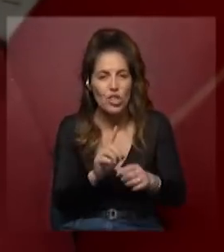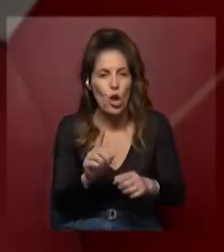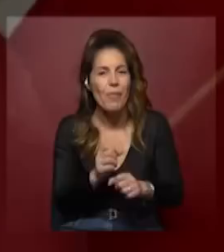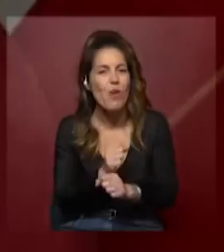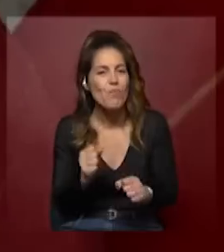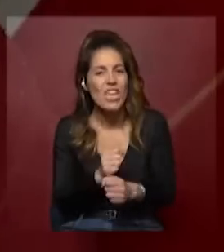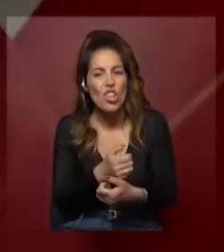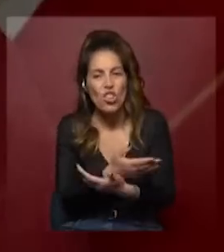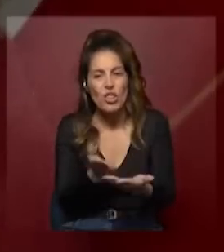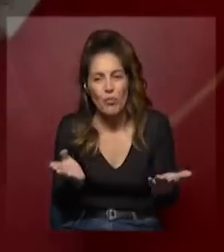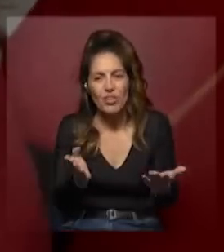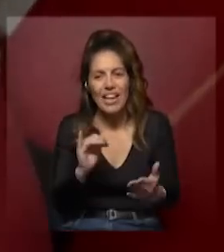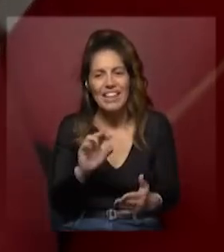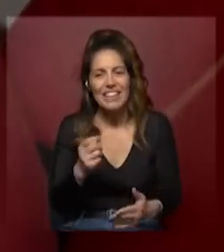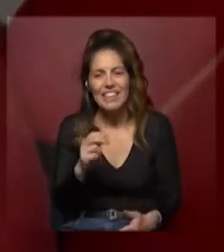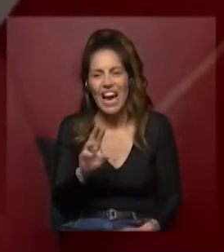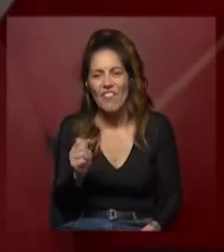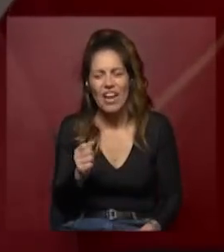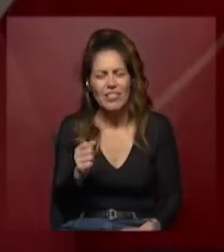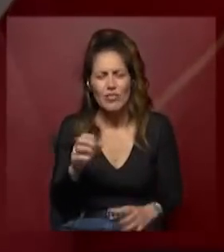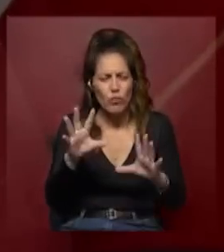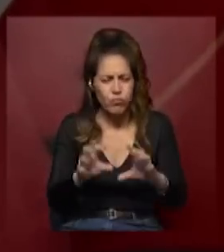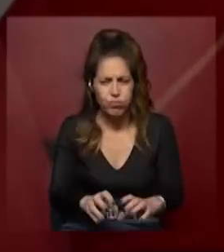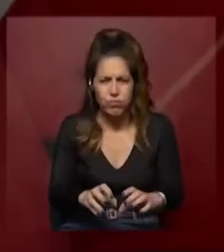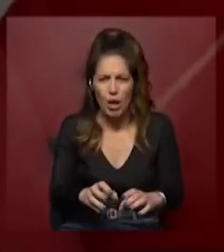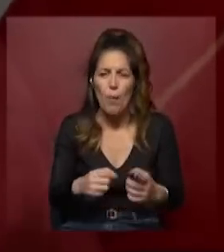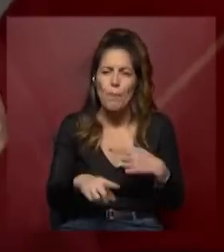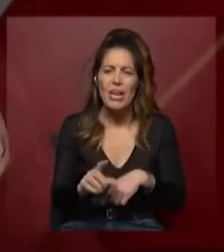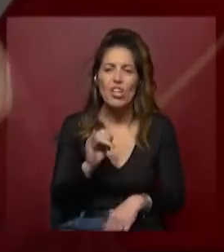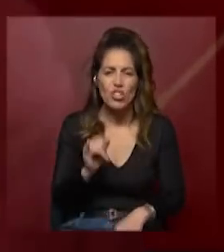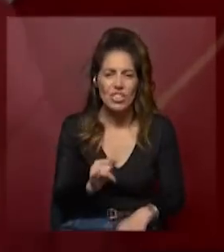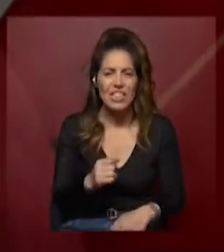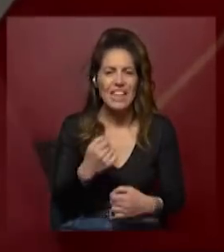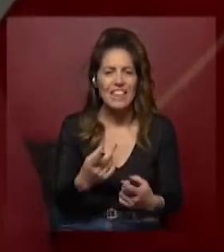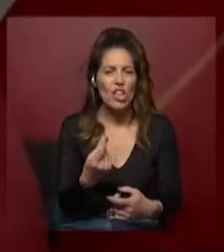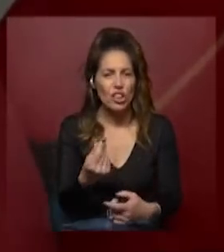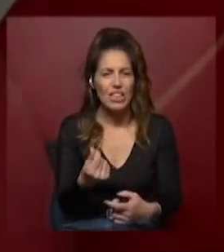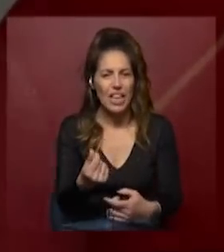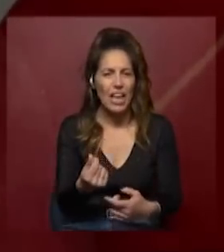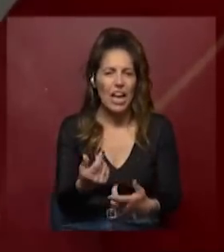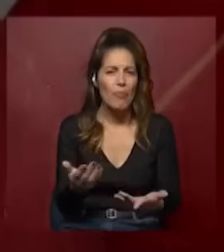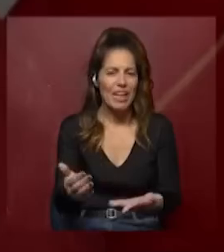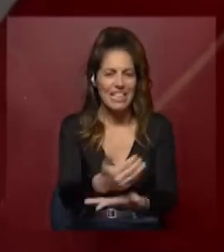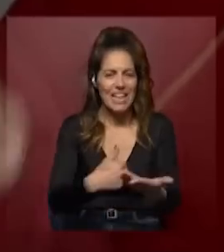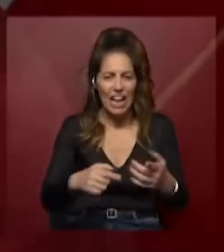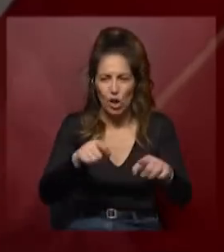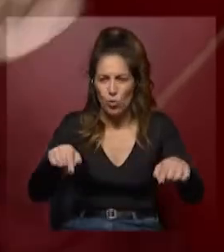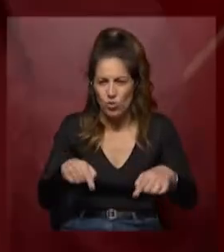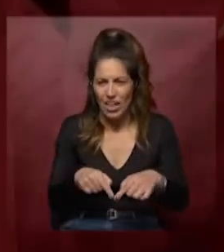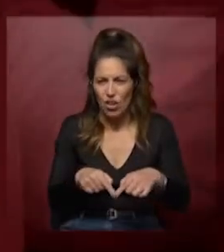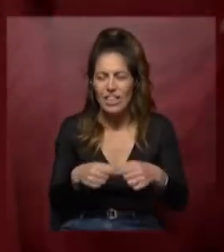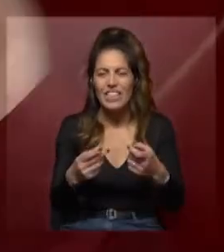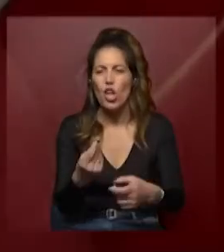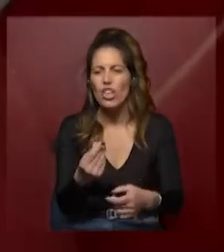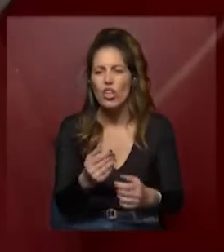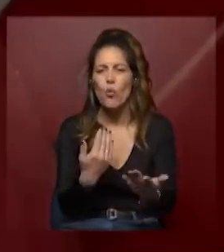mostrar que en realidad el Lama se cae a pedazos por dentro pero que sin embargo Sí destinaron para quitarles un salón gremar a los estudiantes dinero